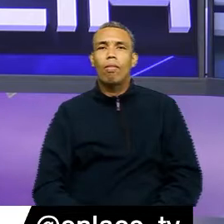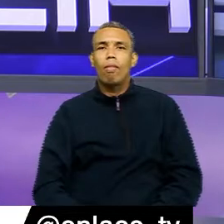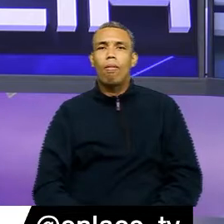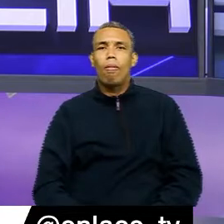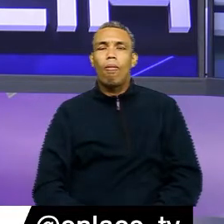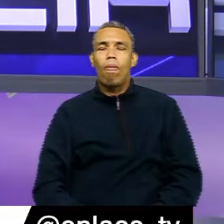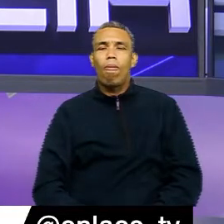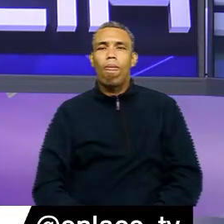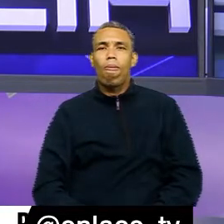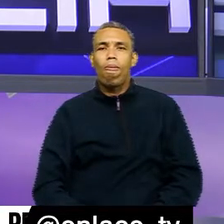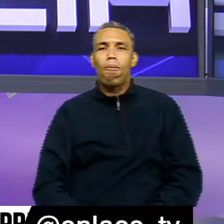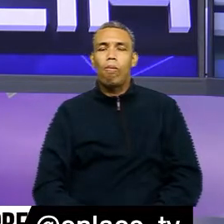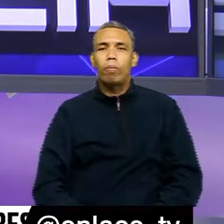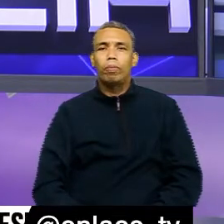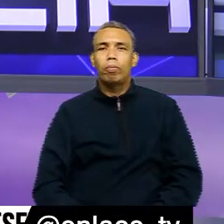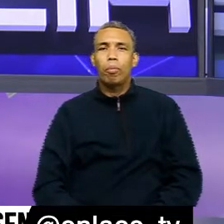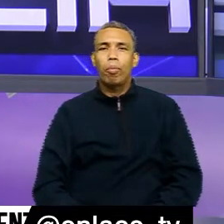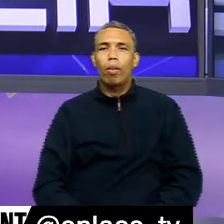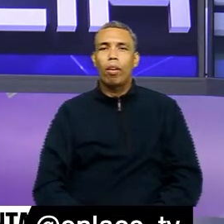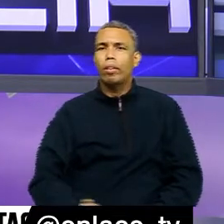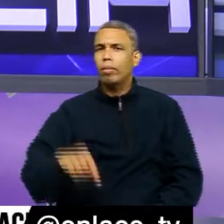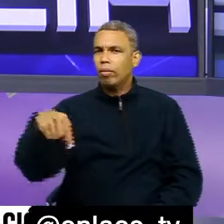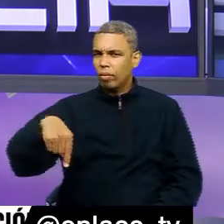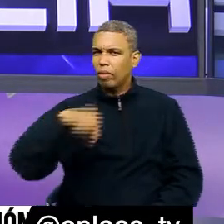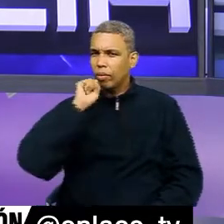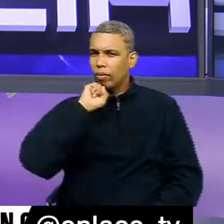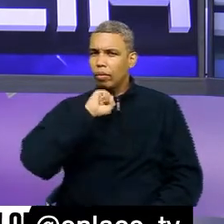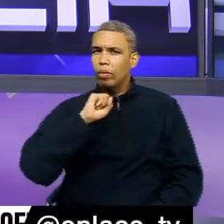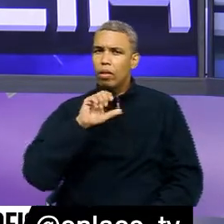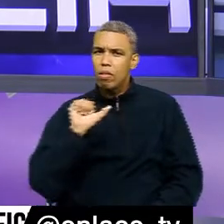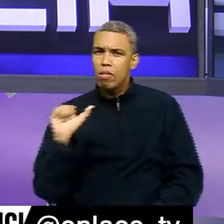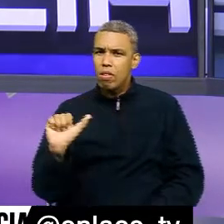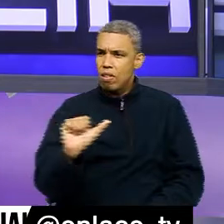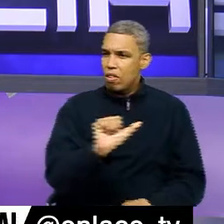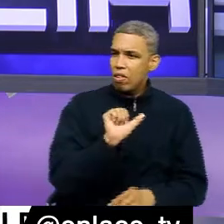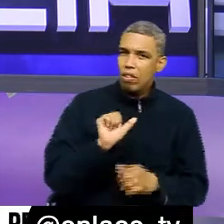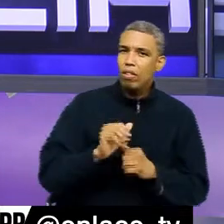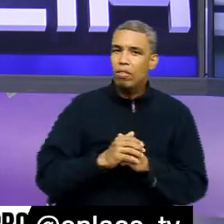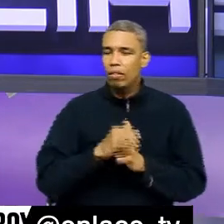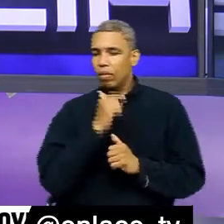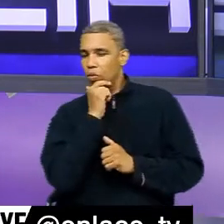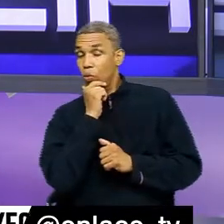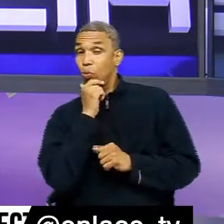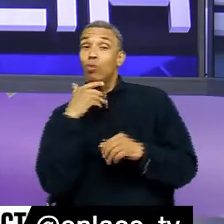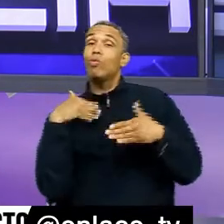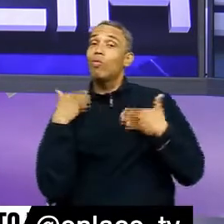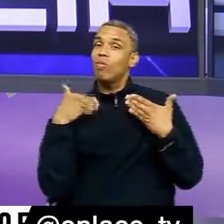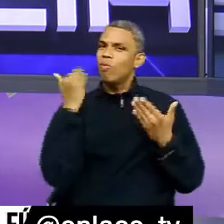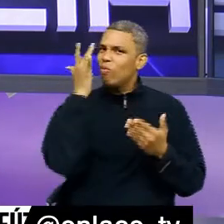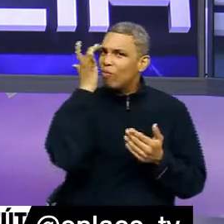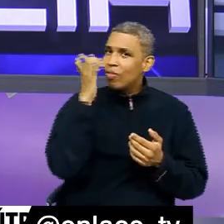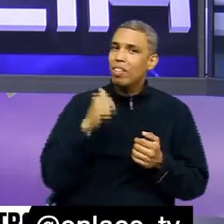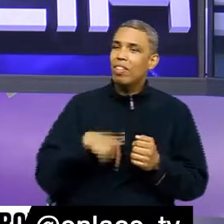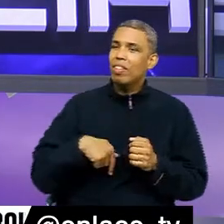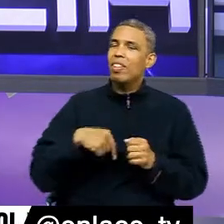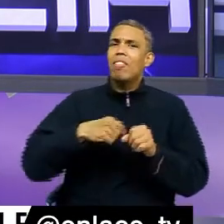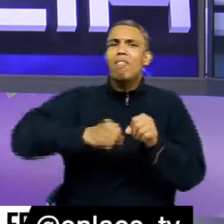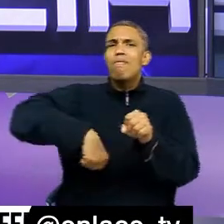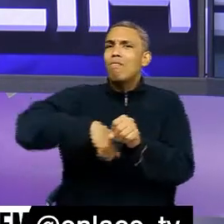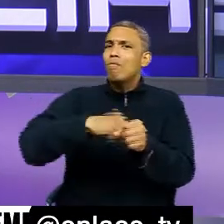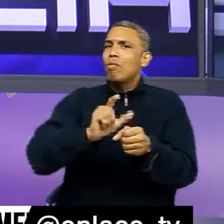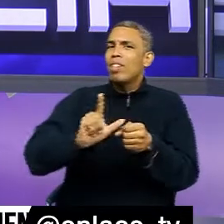Mujeres de Barranca Bermeja se mostraron complacidas con la presentación oficial del proyecto de fútbol femenino profesional en la ciudad. El presidente de la